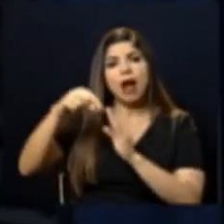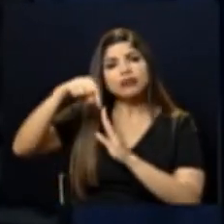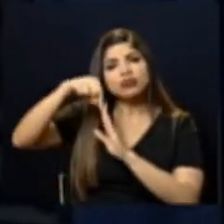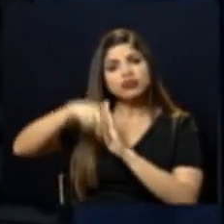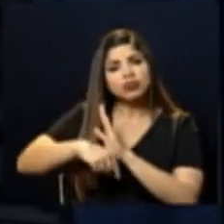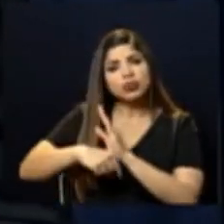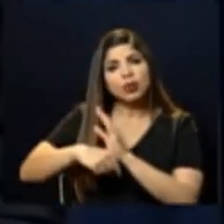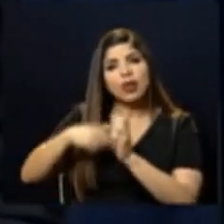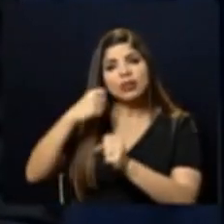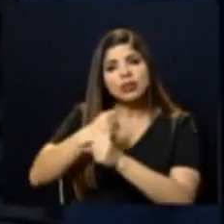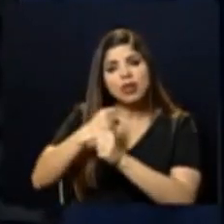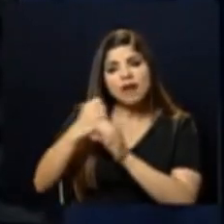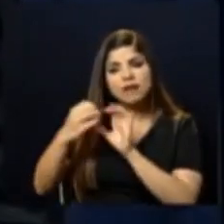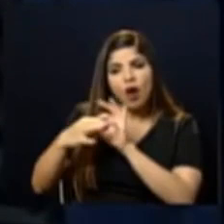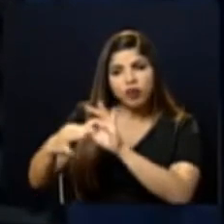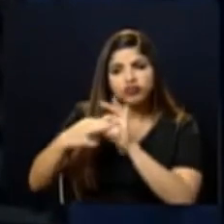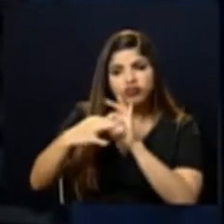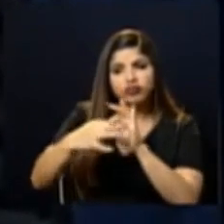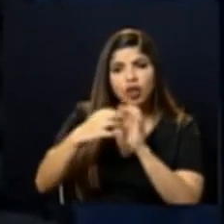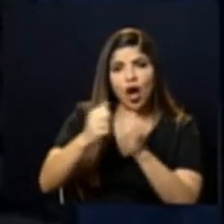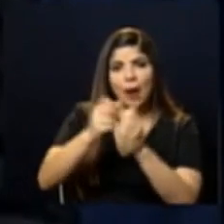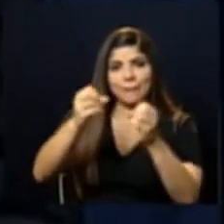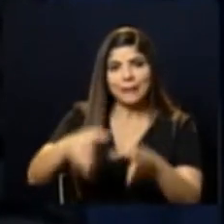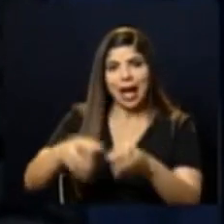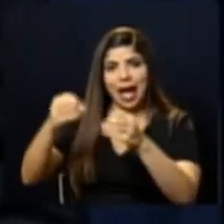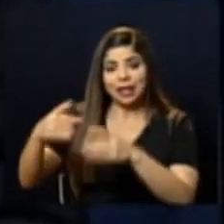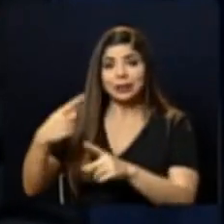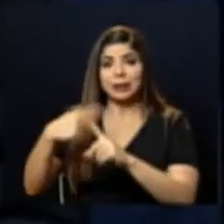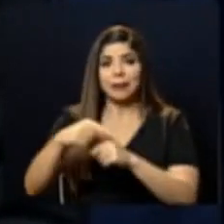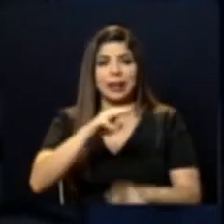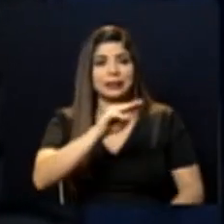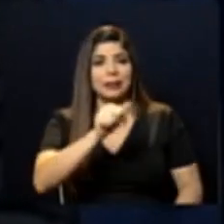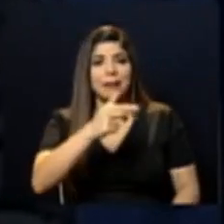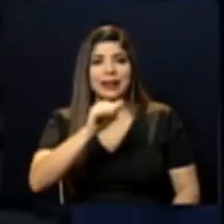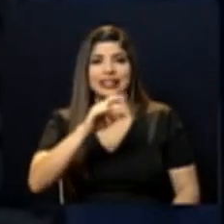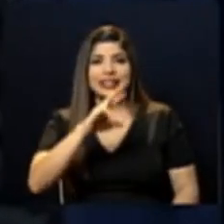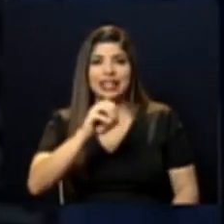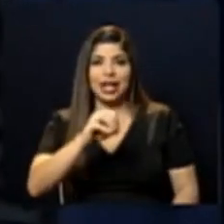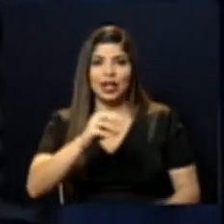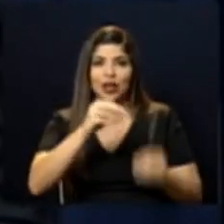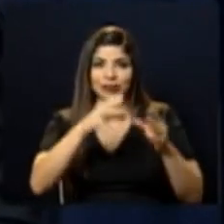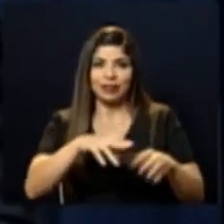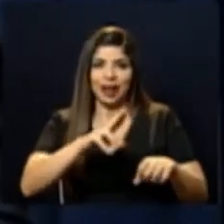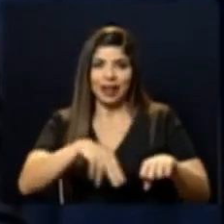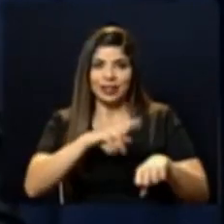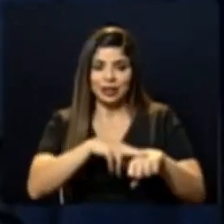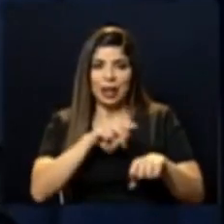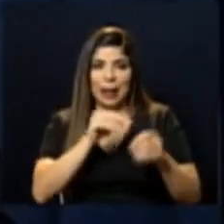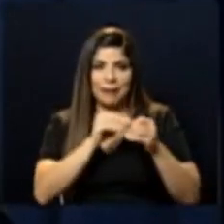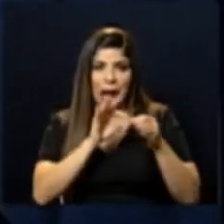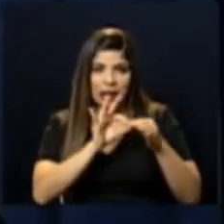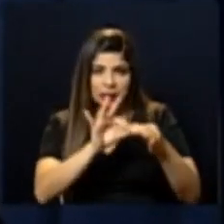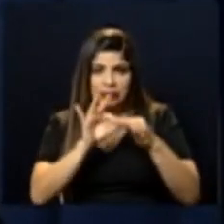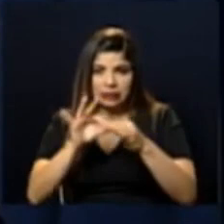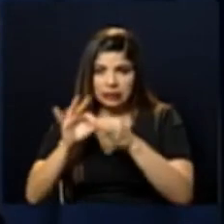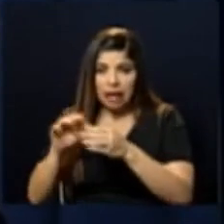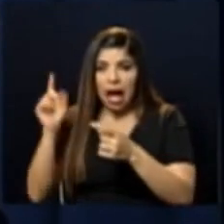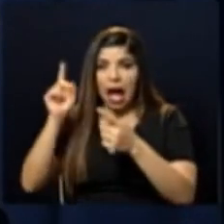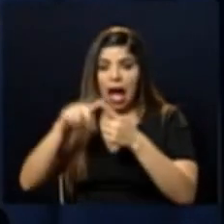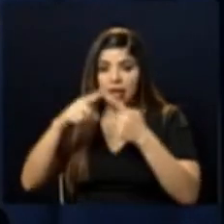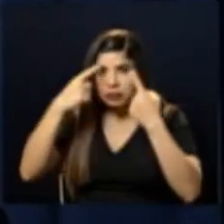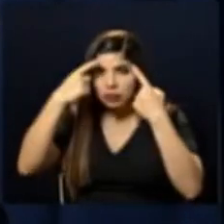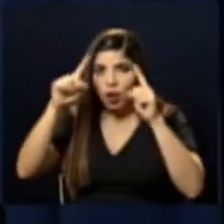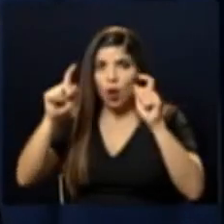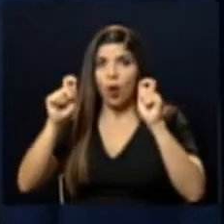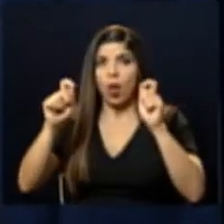del trabajo con las maestras y los maestros y el Magisterio Nacional. Para obtener logros educativos